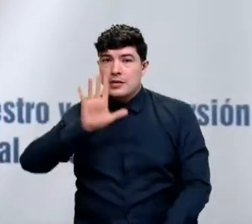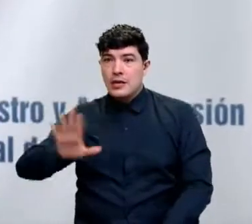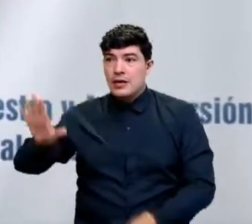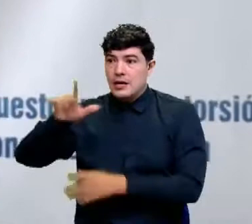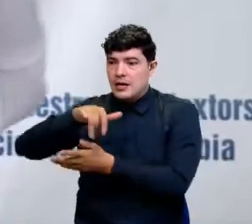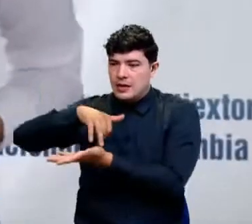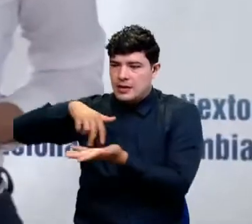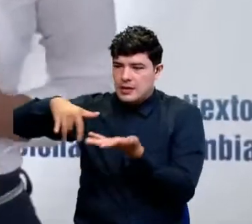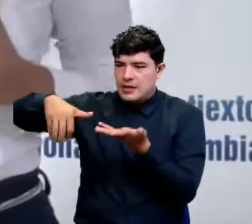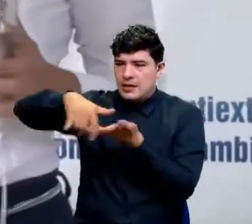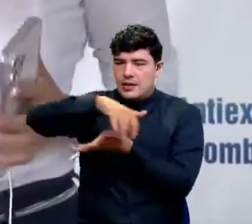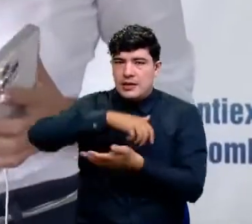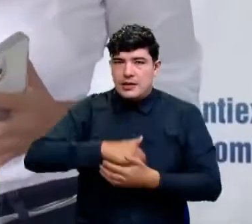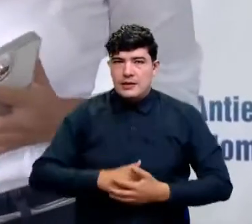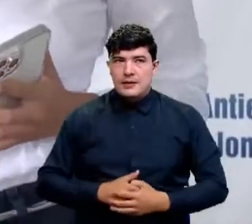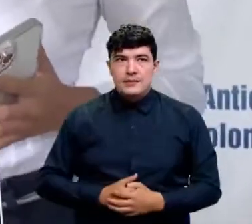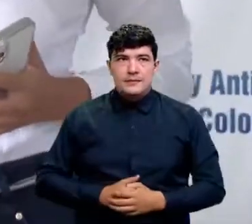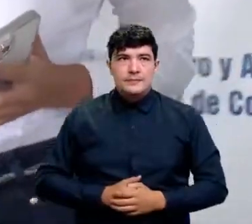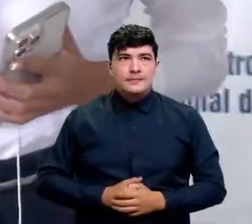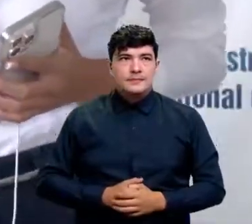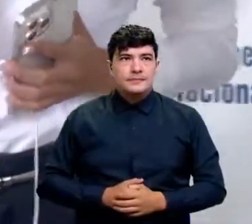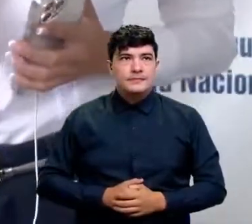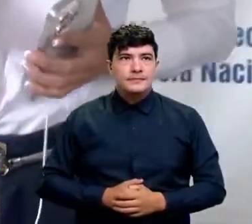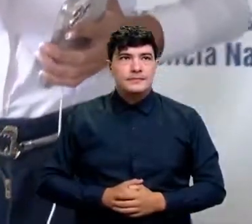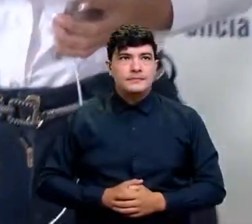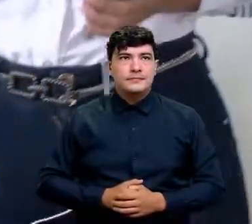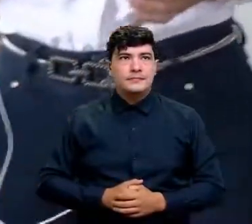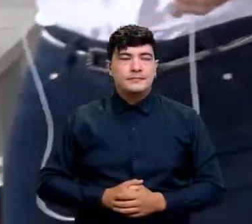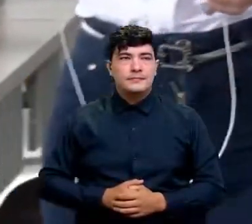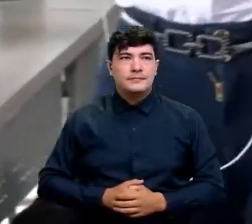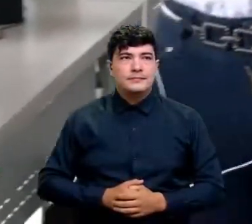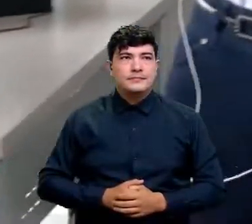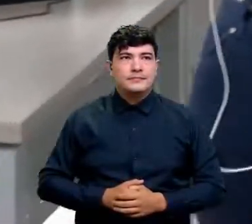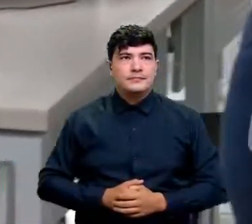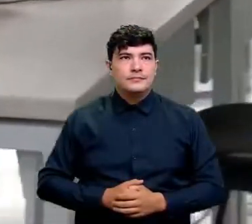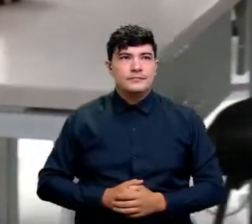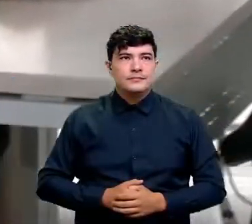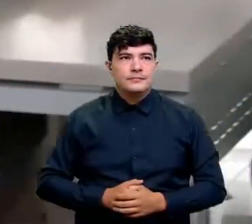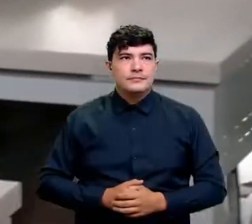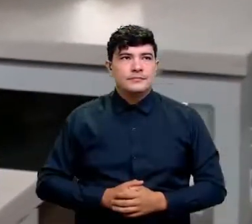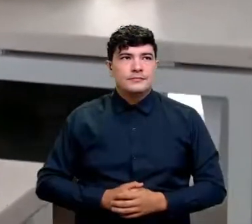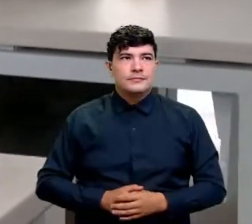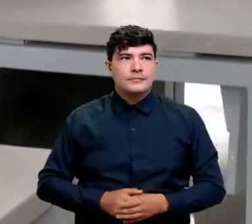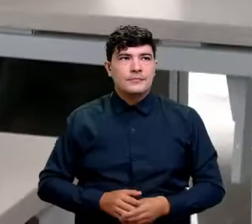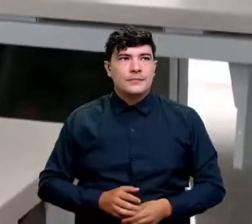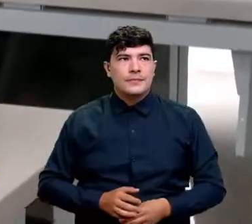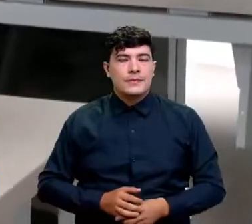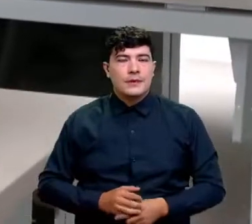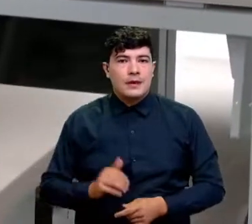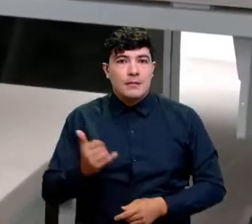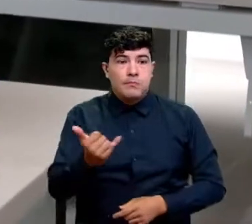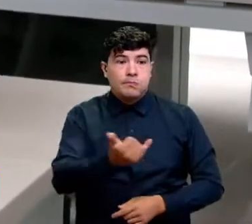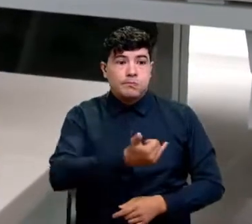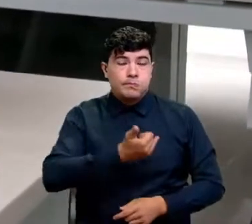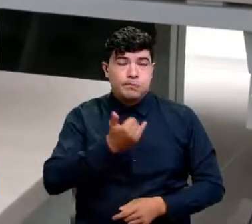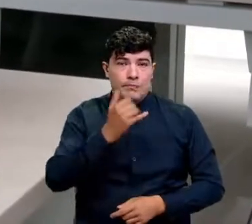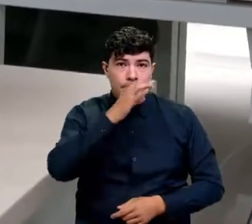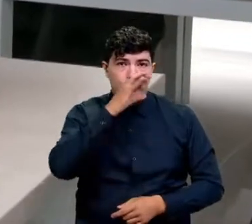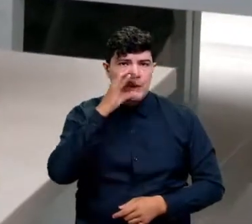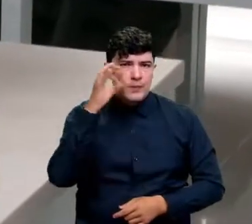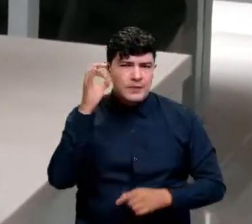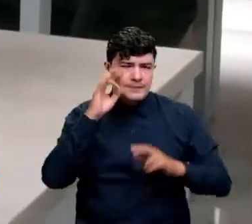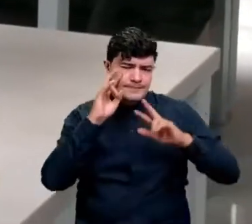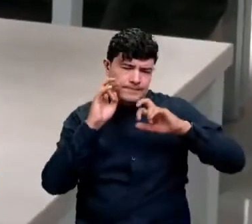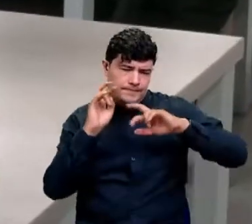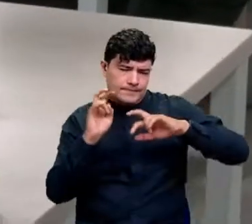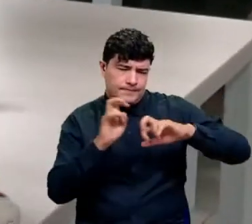hombres tienen la tarea de recepcionar las denuncias que las presuntas víctimas de extorsión llegan. Sin embargo, pues vamos a hablar con el